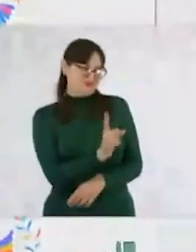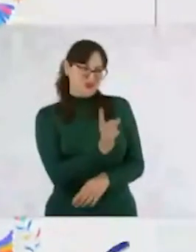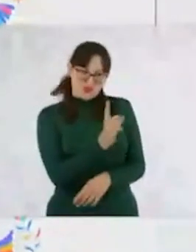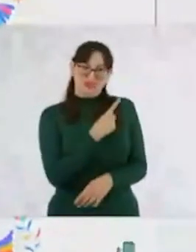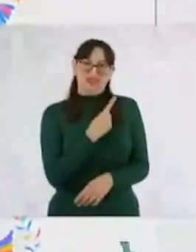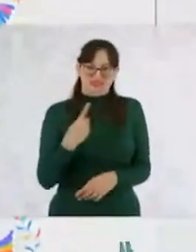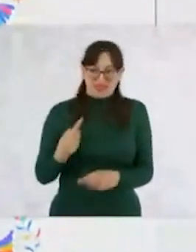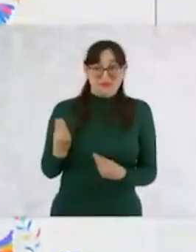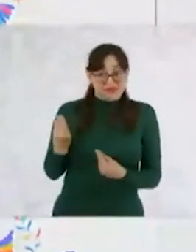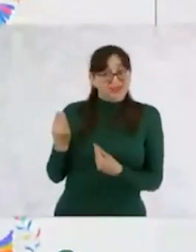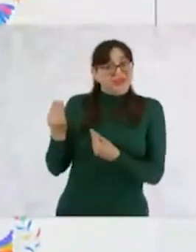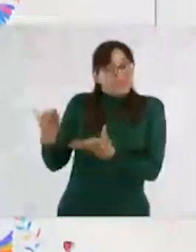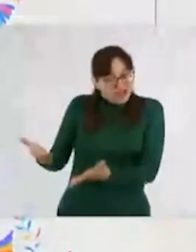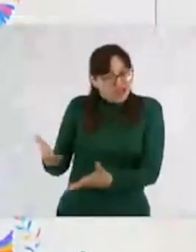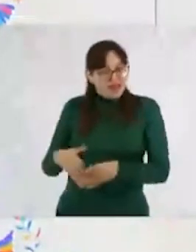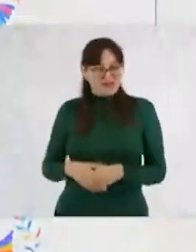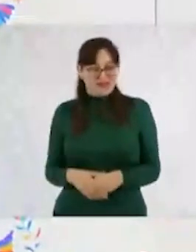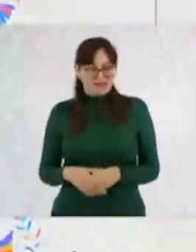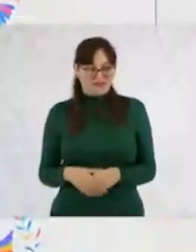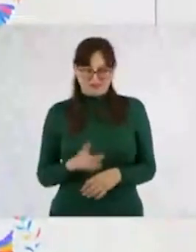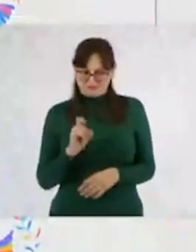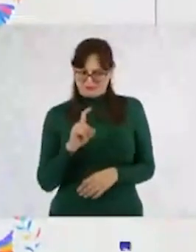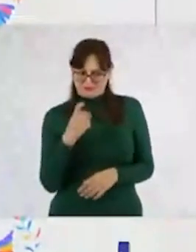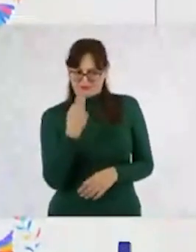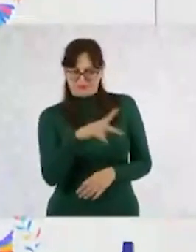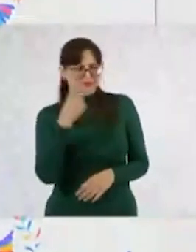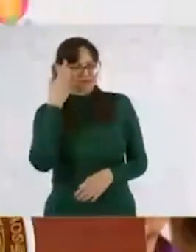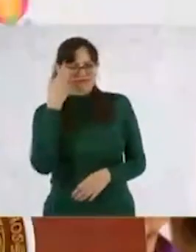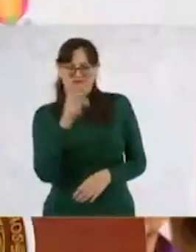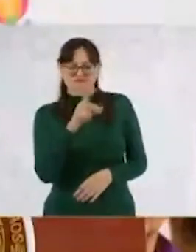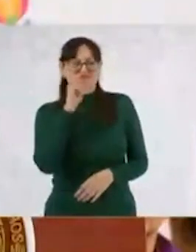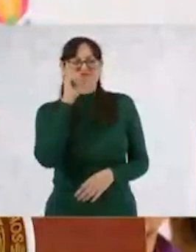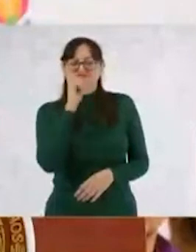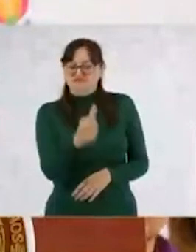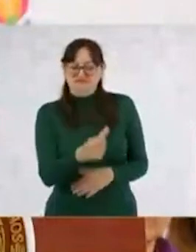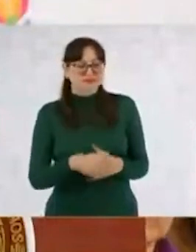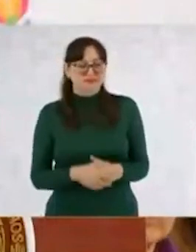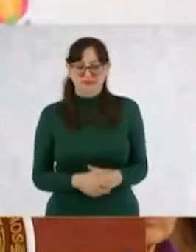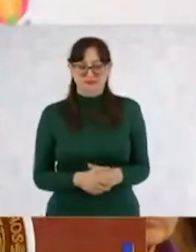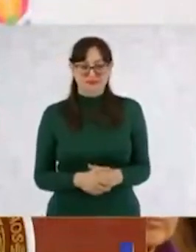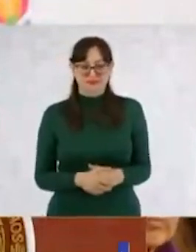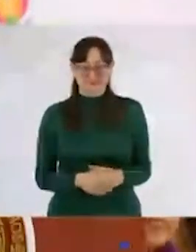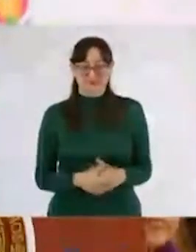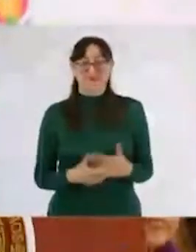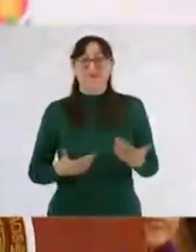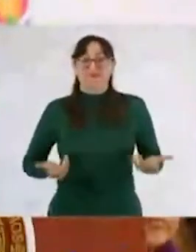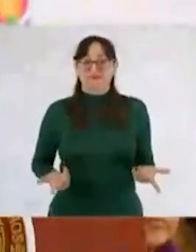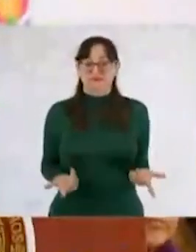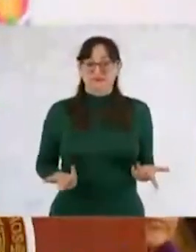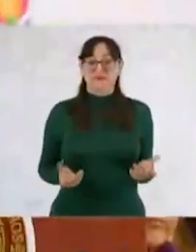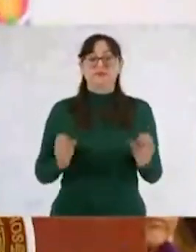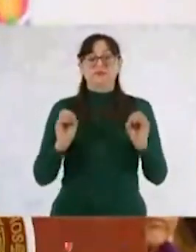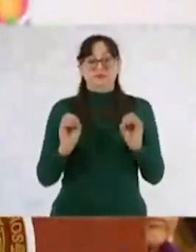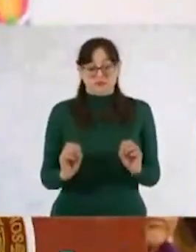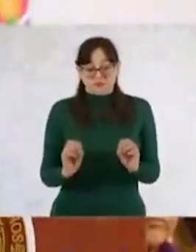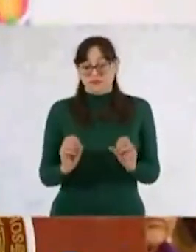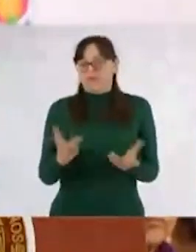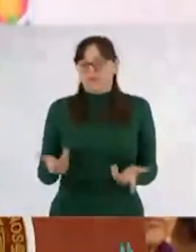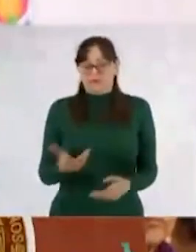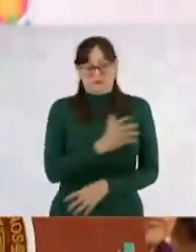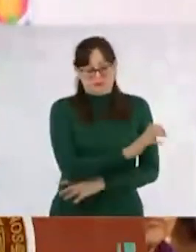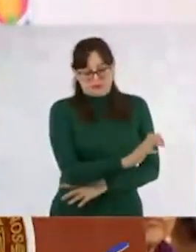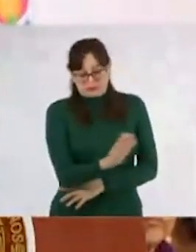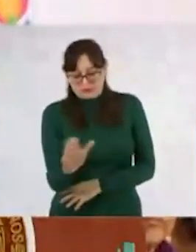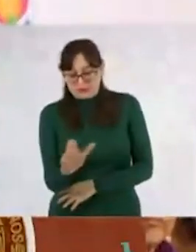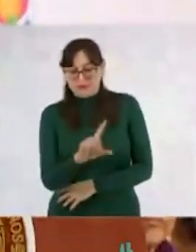competitividad de Estados Unidos frente al mundo este empresario también habló de que en un escenario hipotético que ven muy lejano de que en